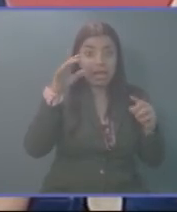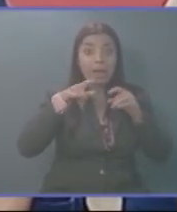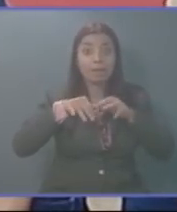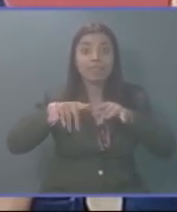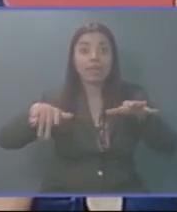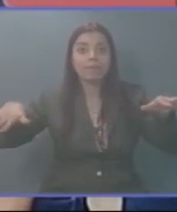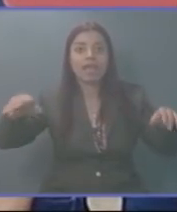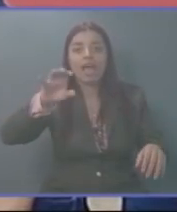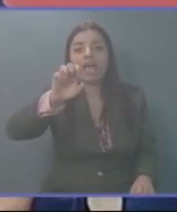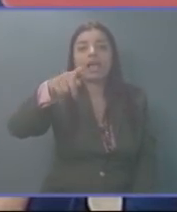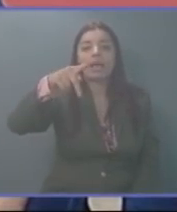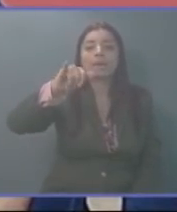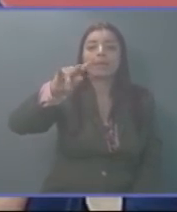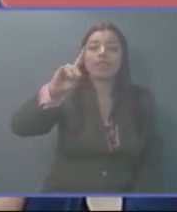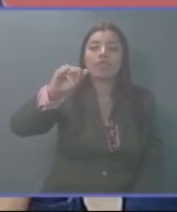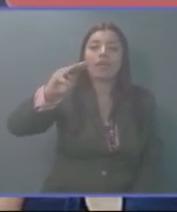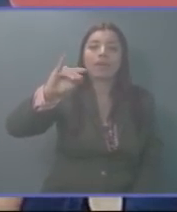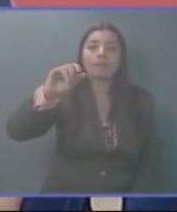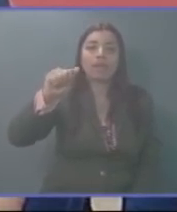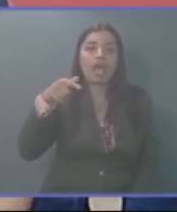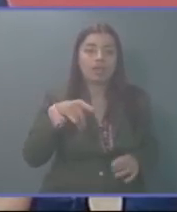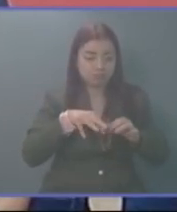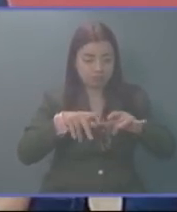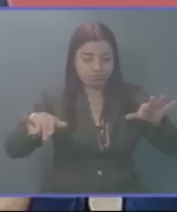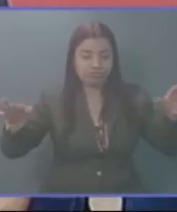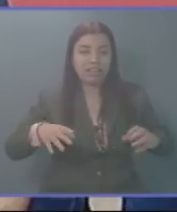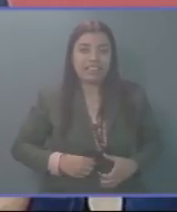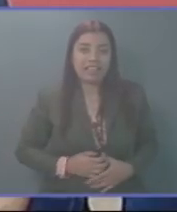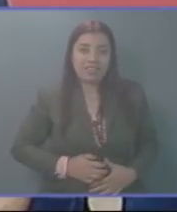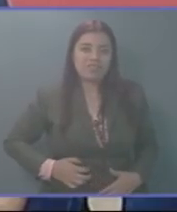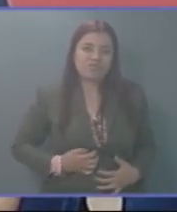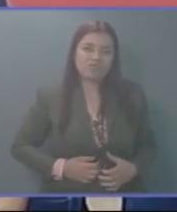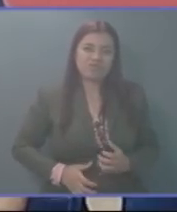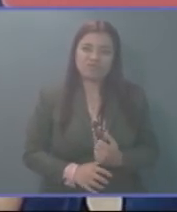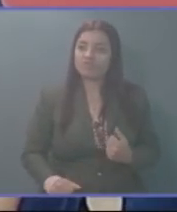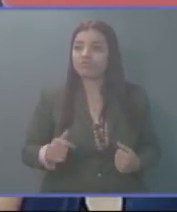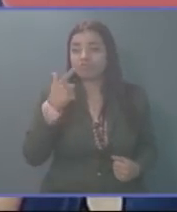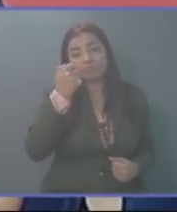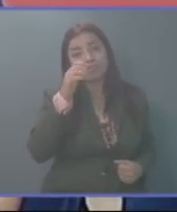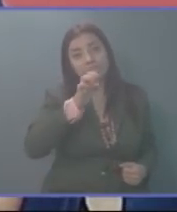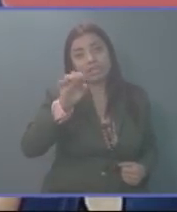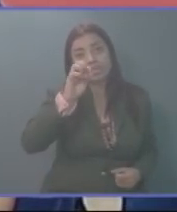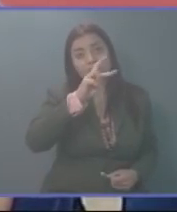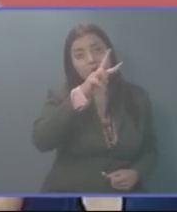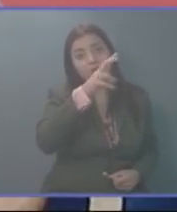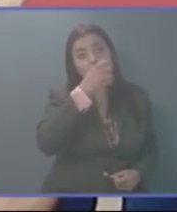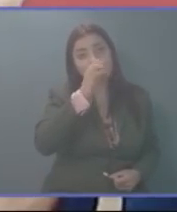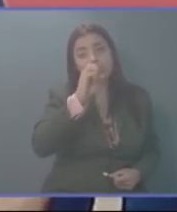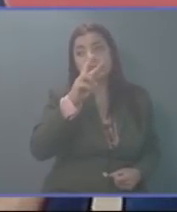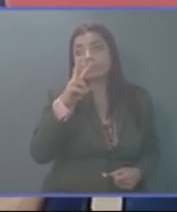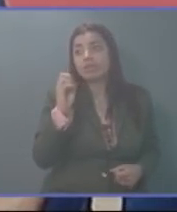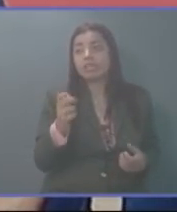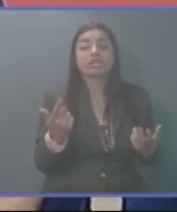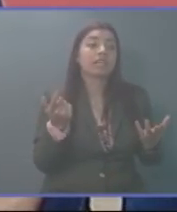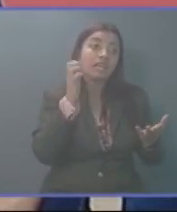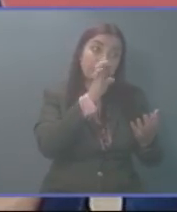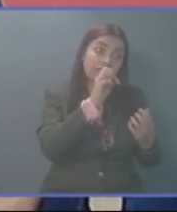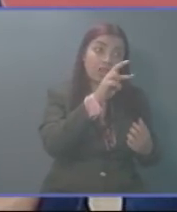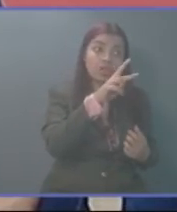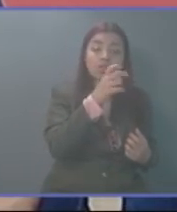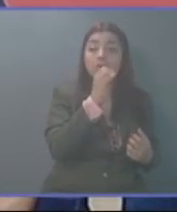corredor endémico de las enfermedades gastrointestinales en enero del 2020? Todo enero del